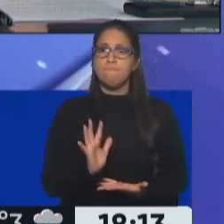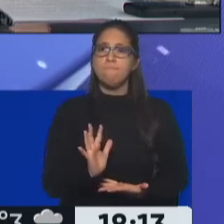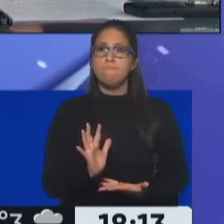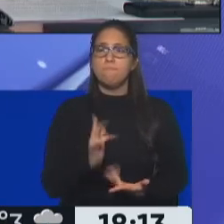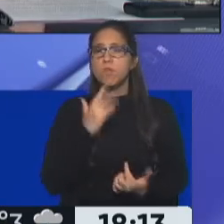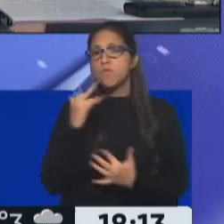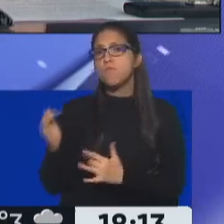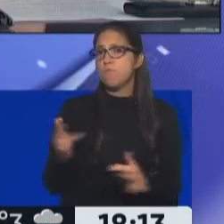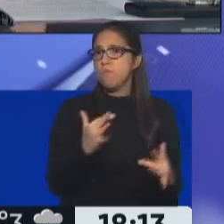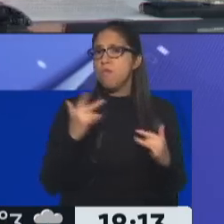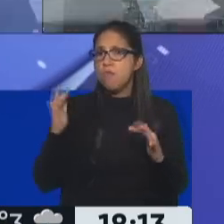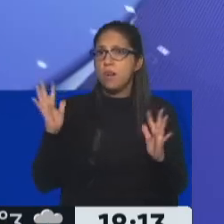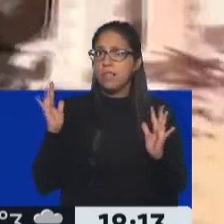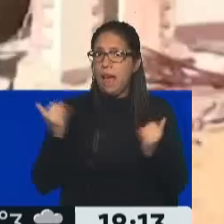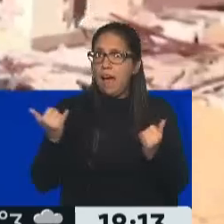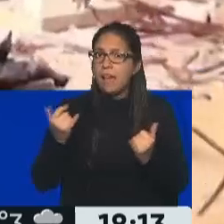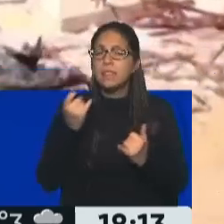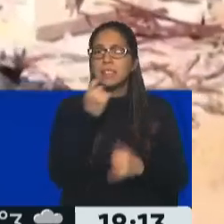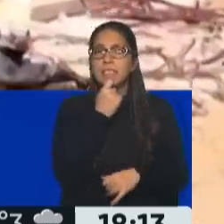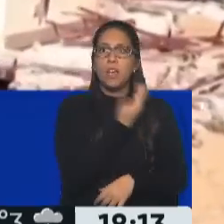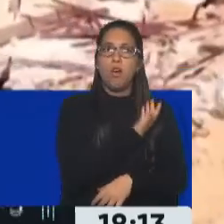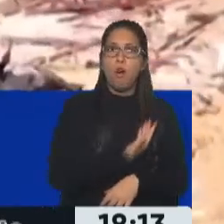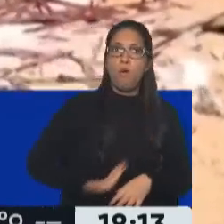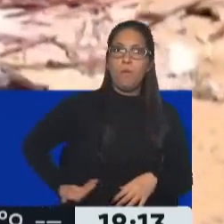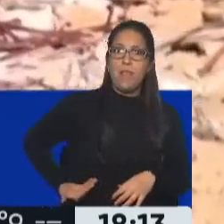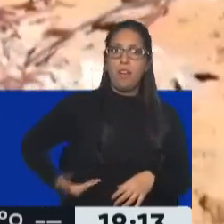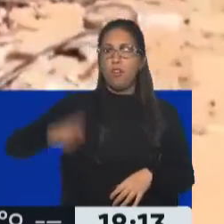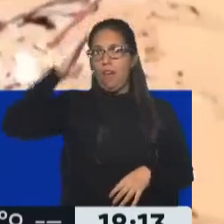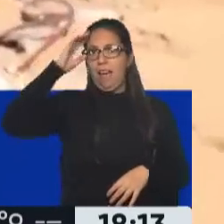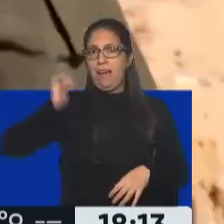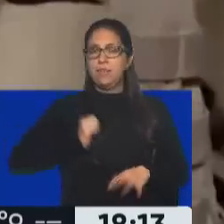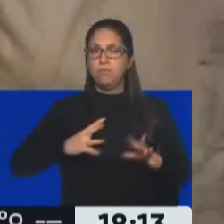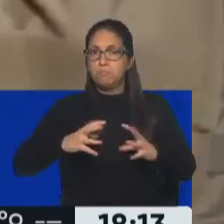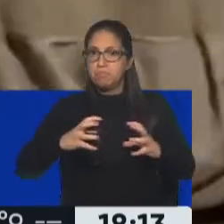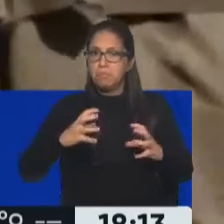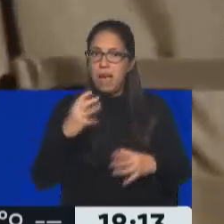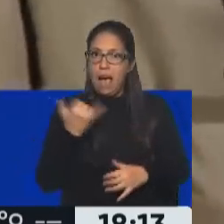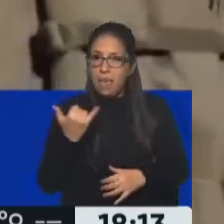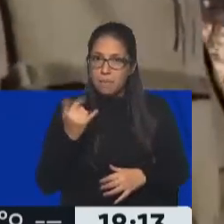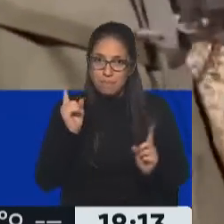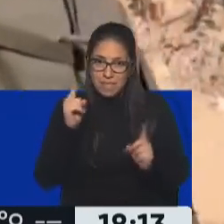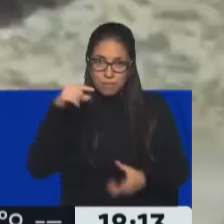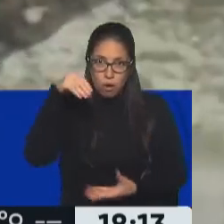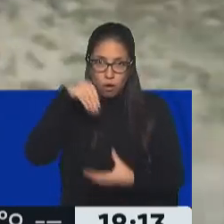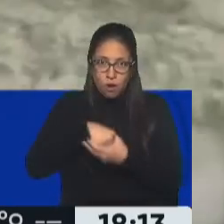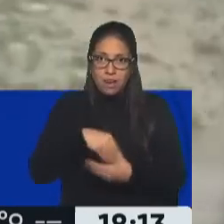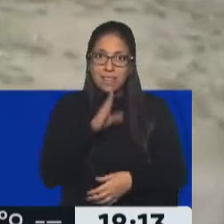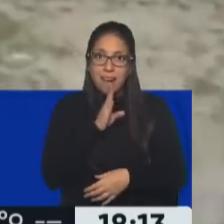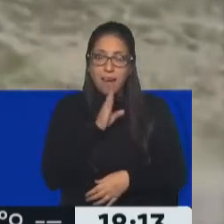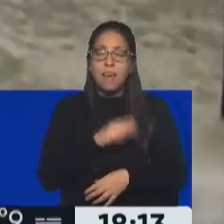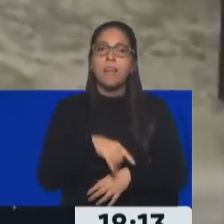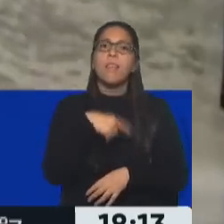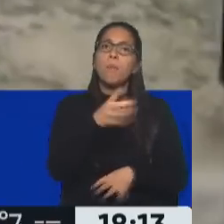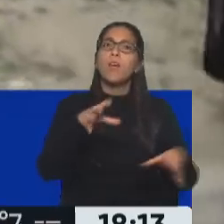algunos rumores, si hay una cierta tensión entre el gobierno y el ejército israelí. Otro es dentro de la propia coalición. Recordemos que